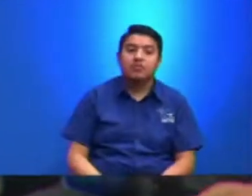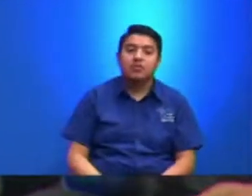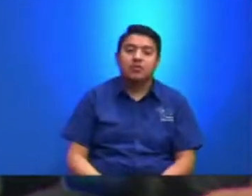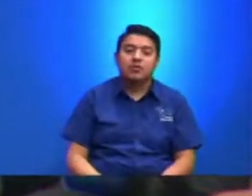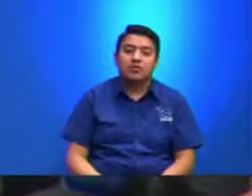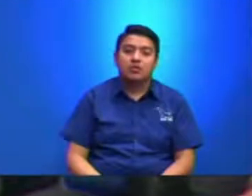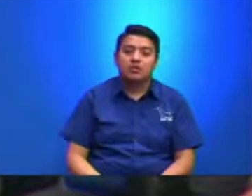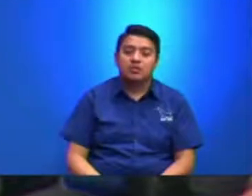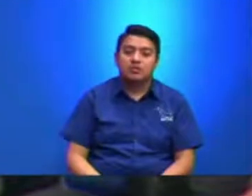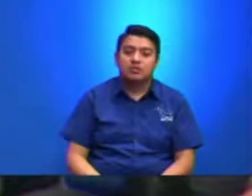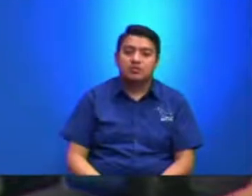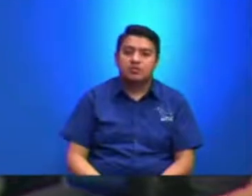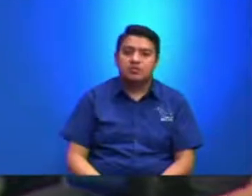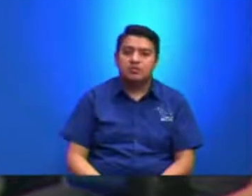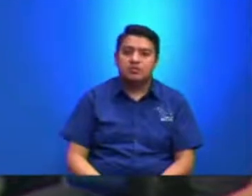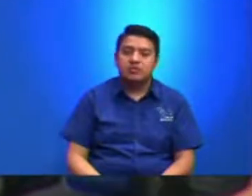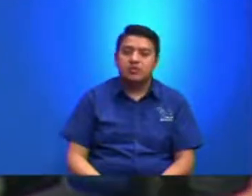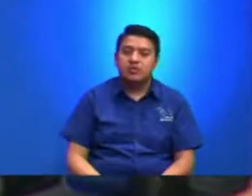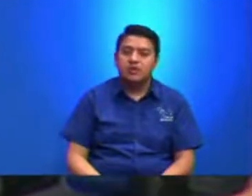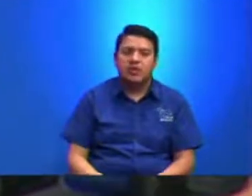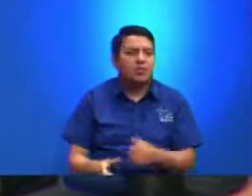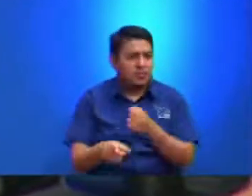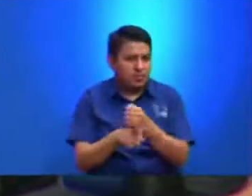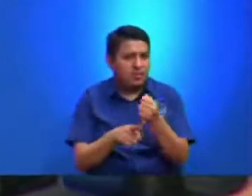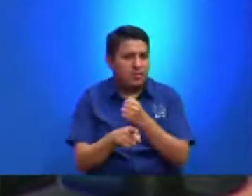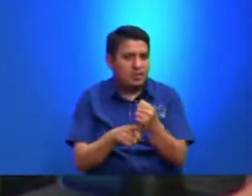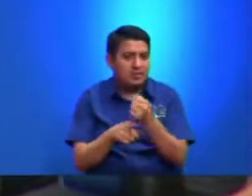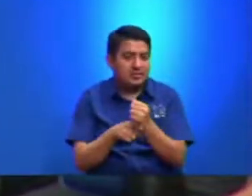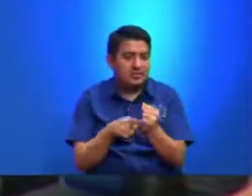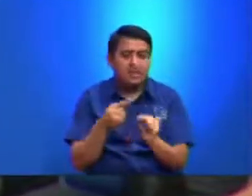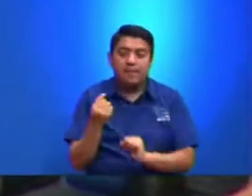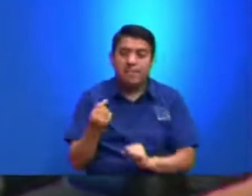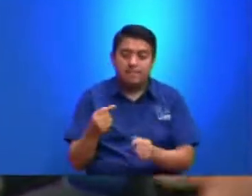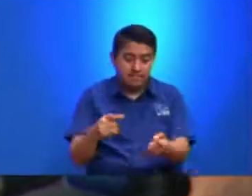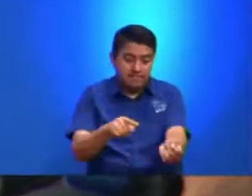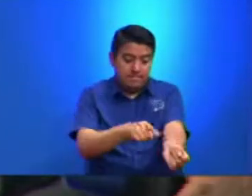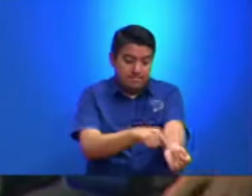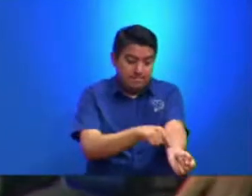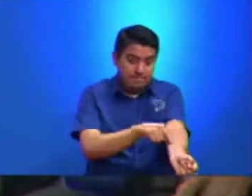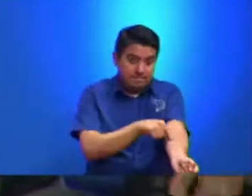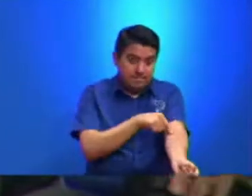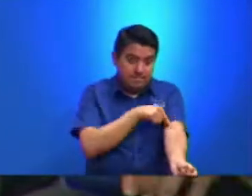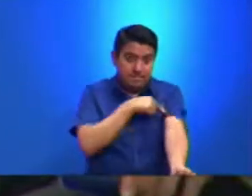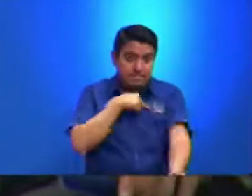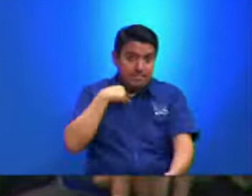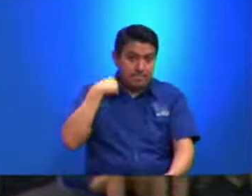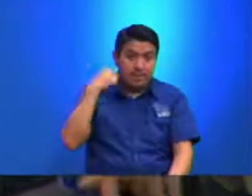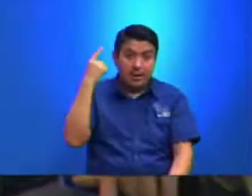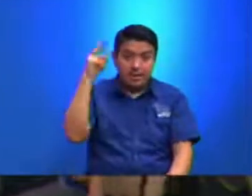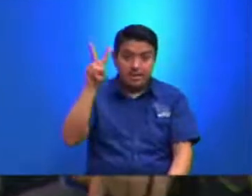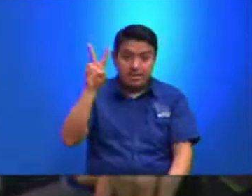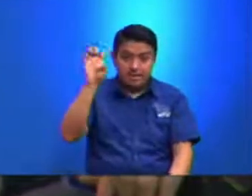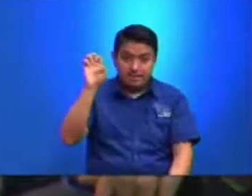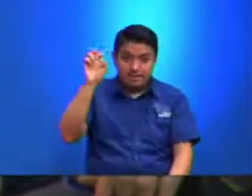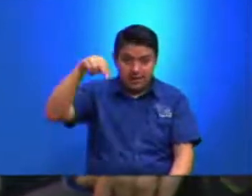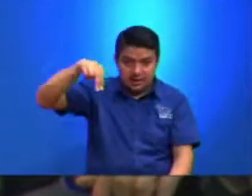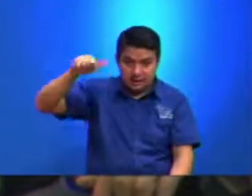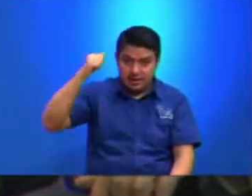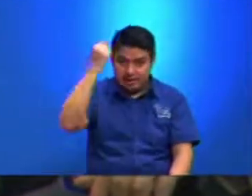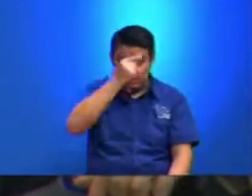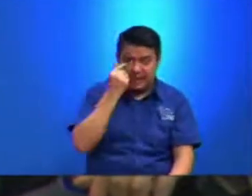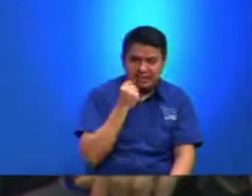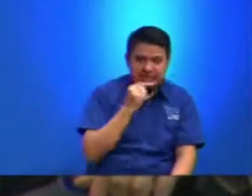una obstrucción de vena o una obstrucción de arteria puede generar que el ojo se achique, se muera, ¿verdad?